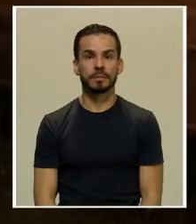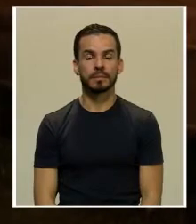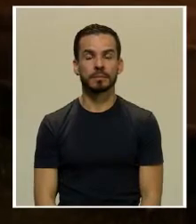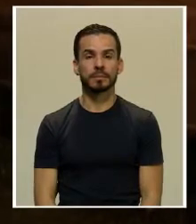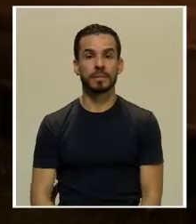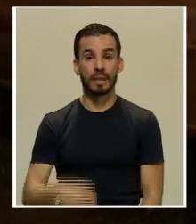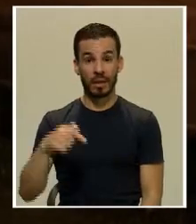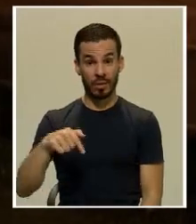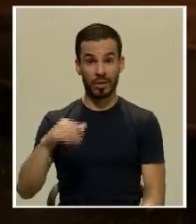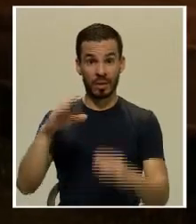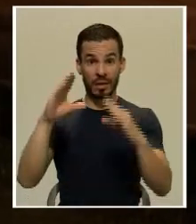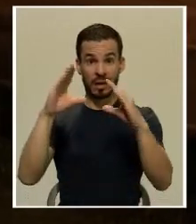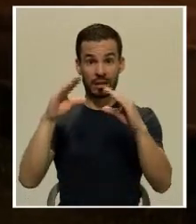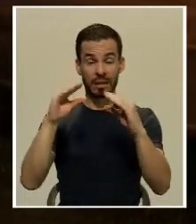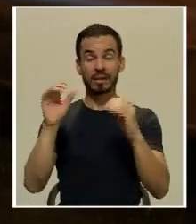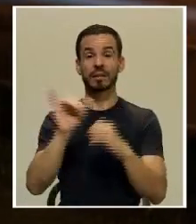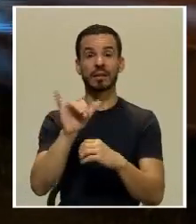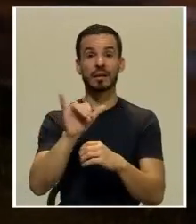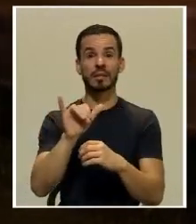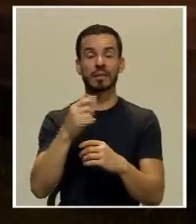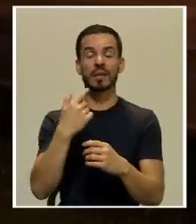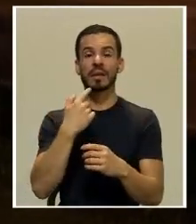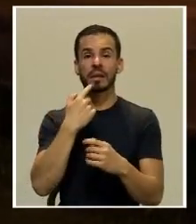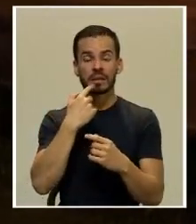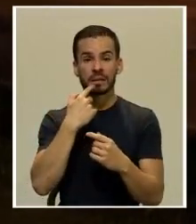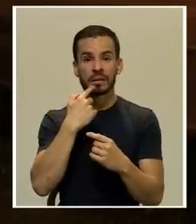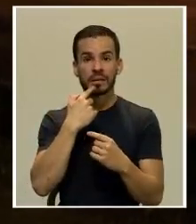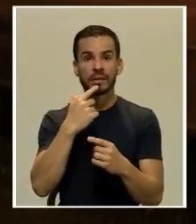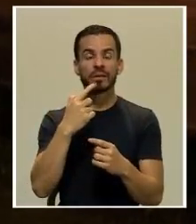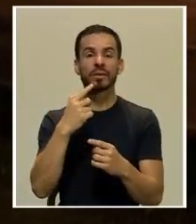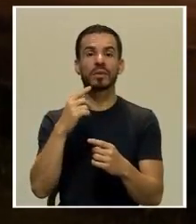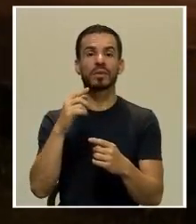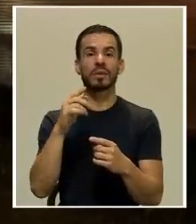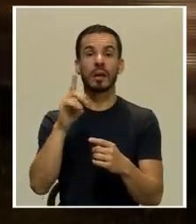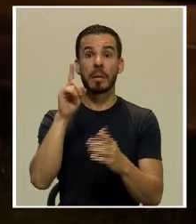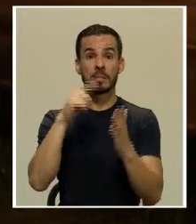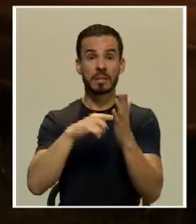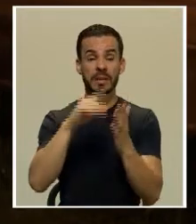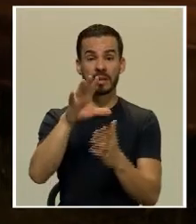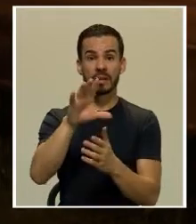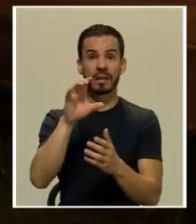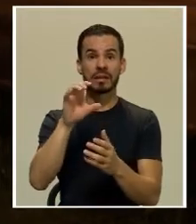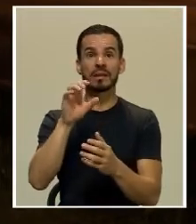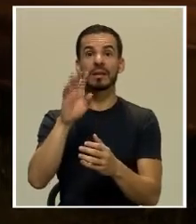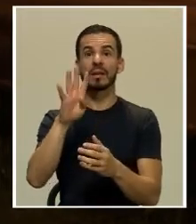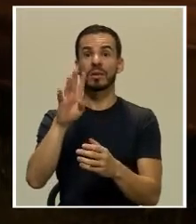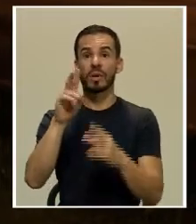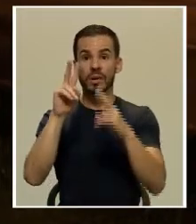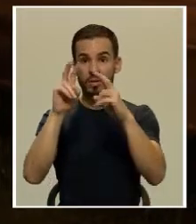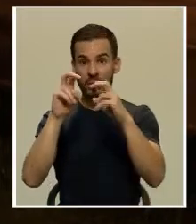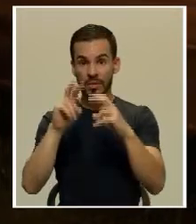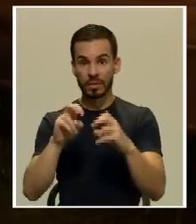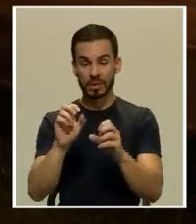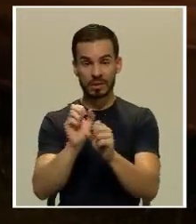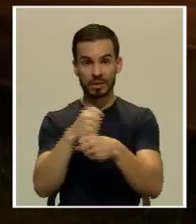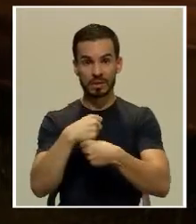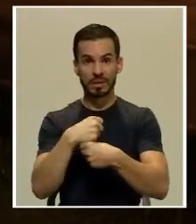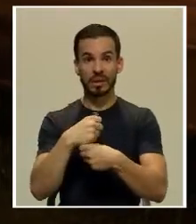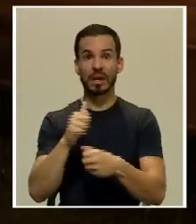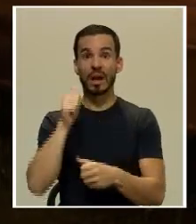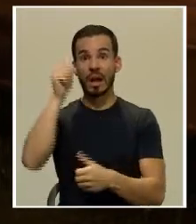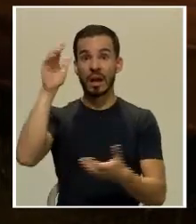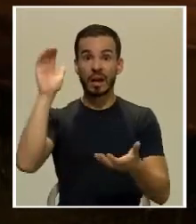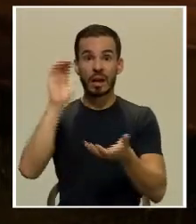Y es que esta tarde además también se anunció que de las 1.504 pruebas que se realizaron